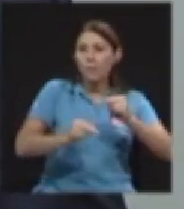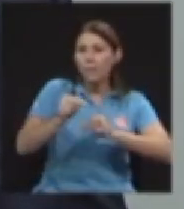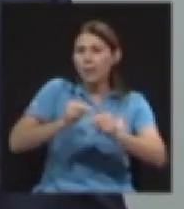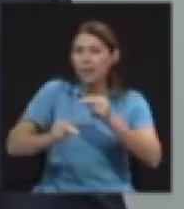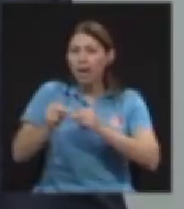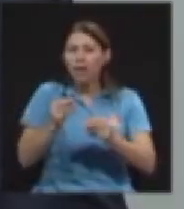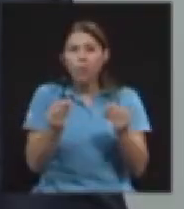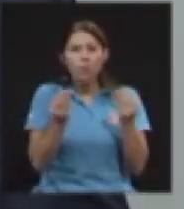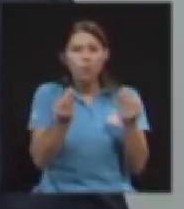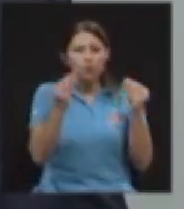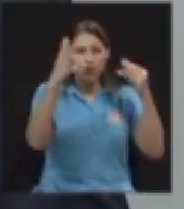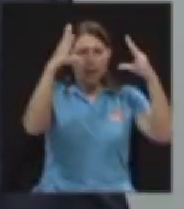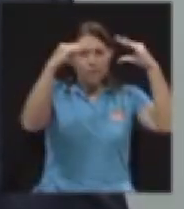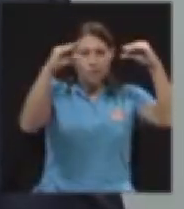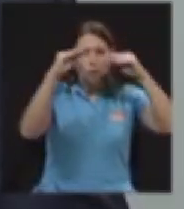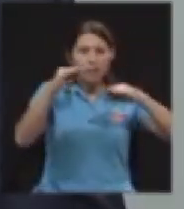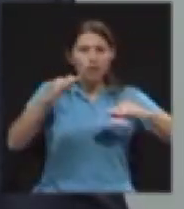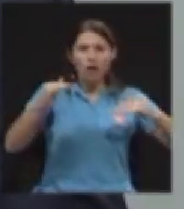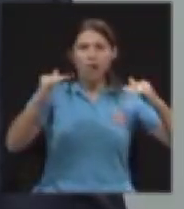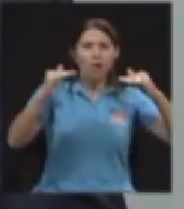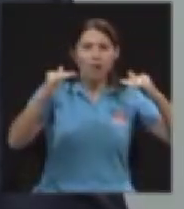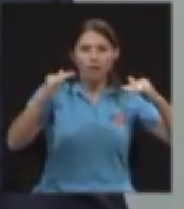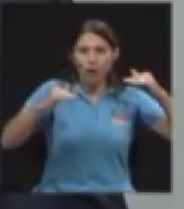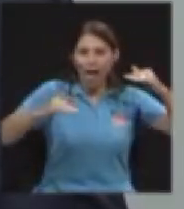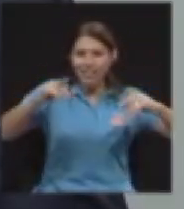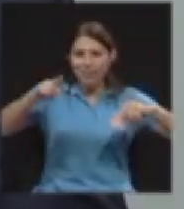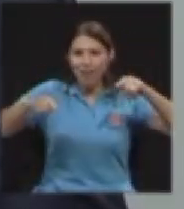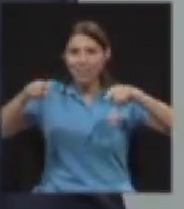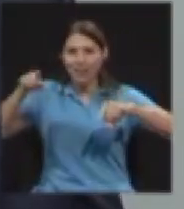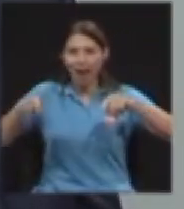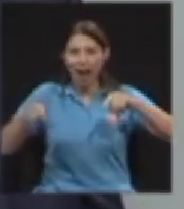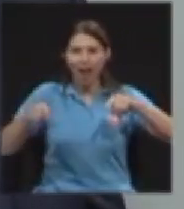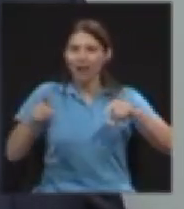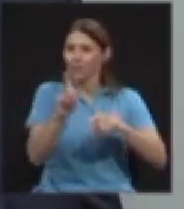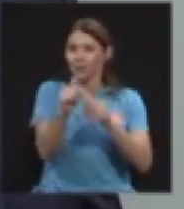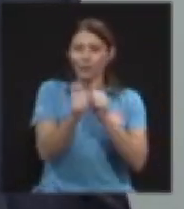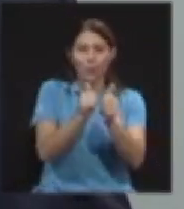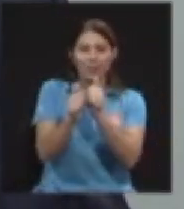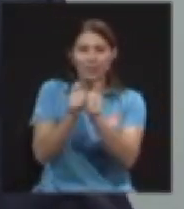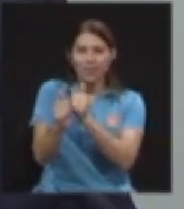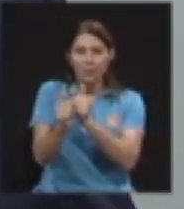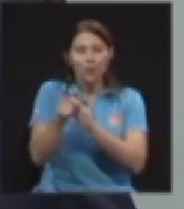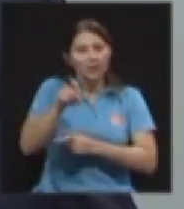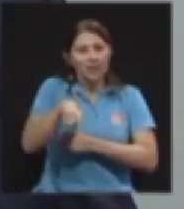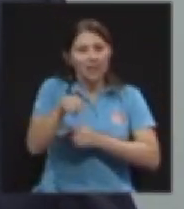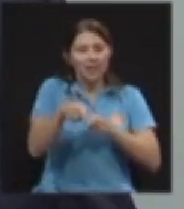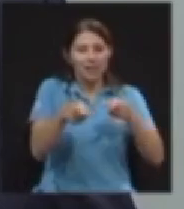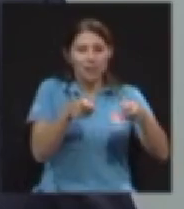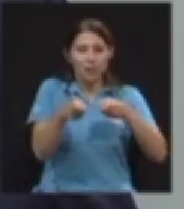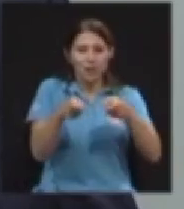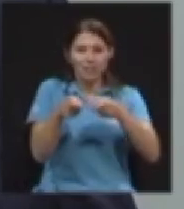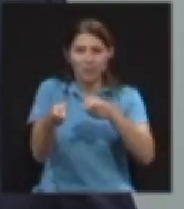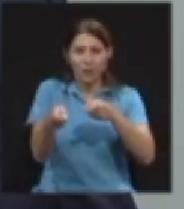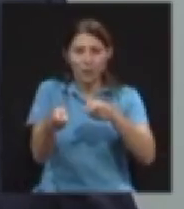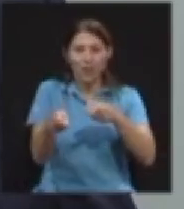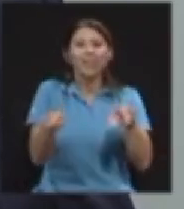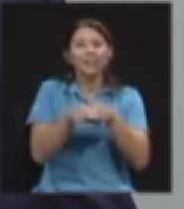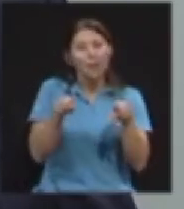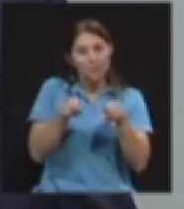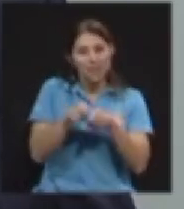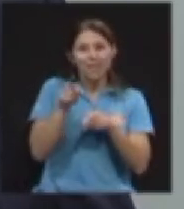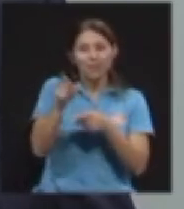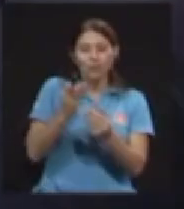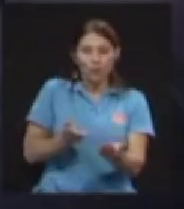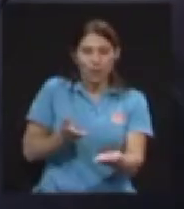información asimétrica, es un mercado que difícilmente es competitivo y se requiere de una regulación. Y ese es el aporte también de Tirol a la